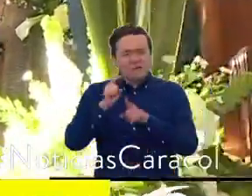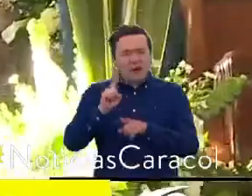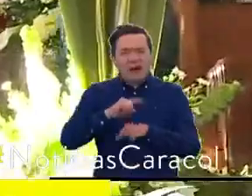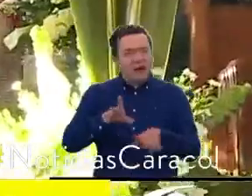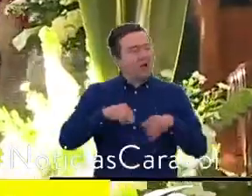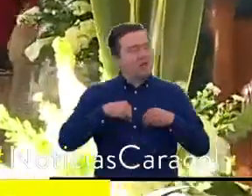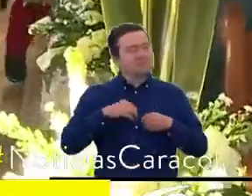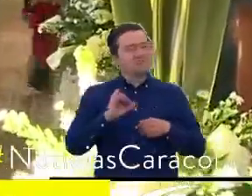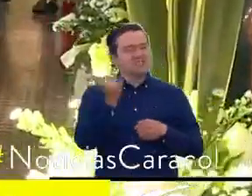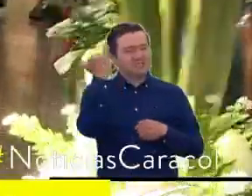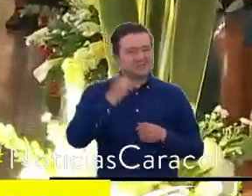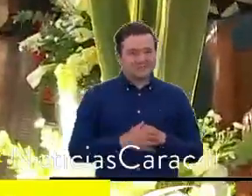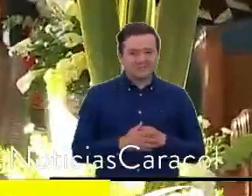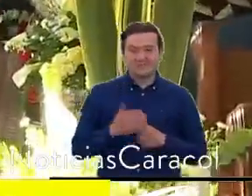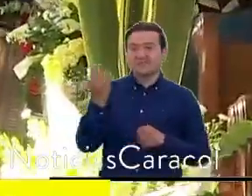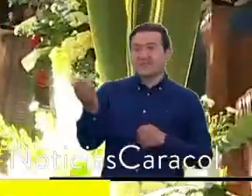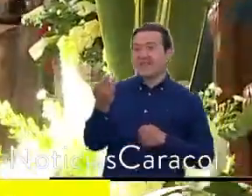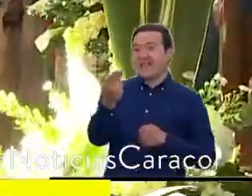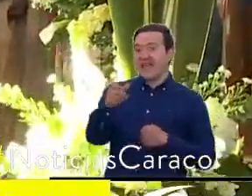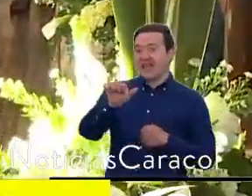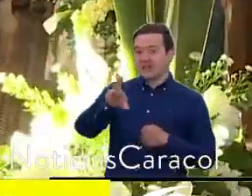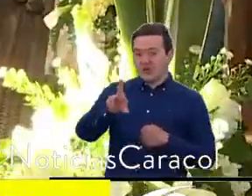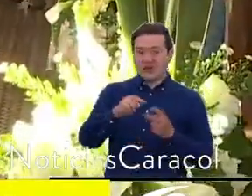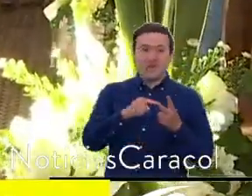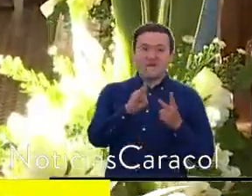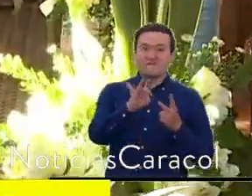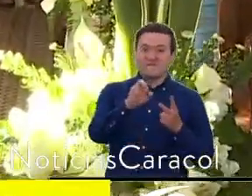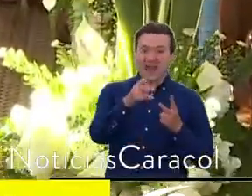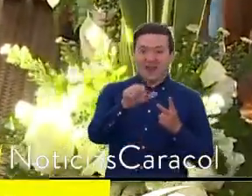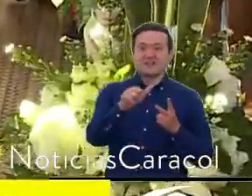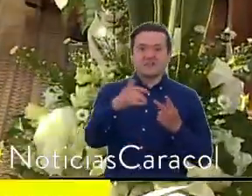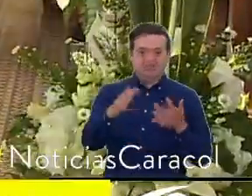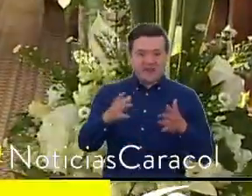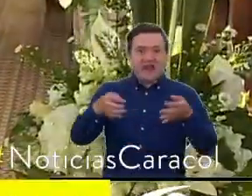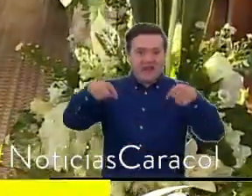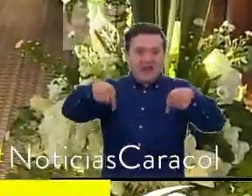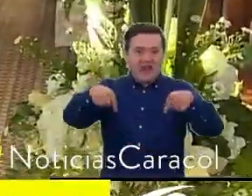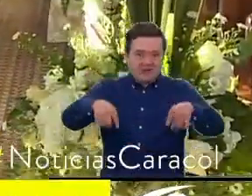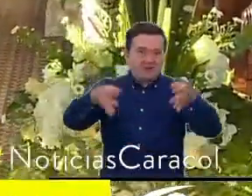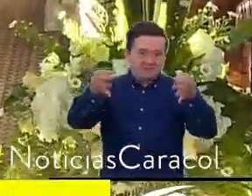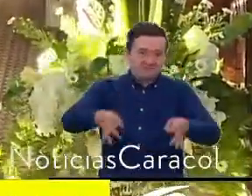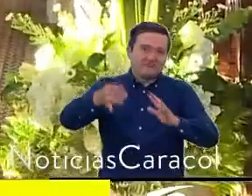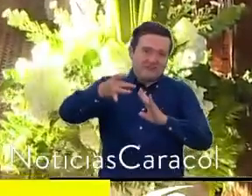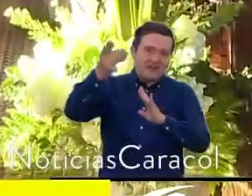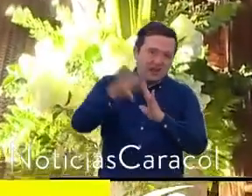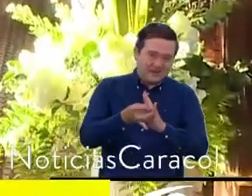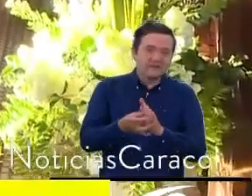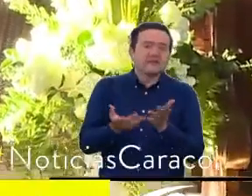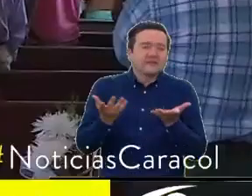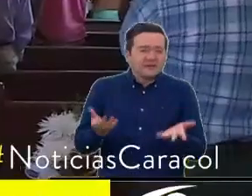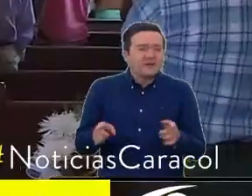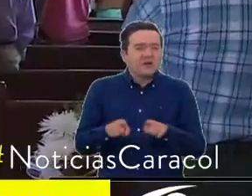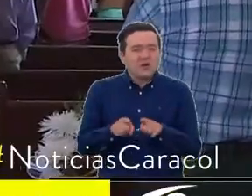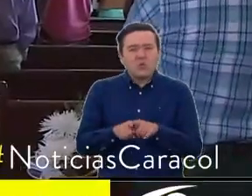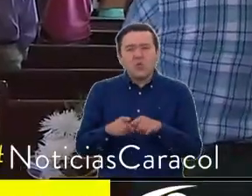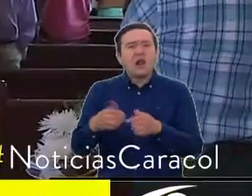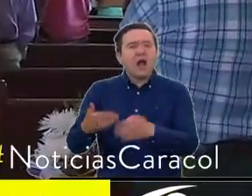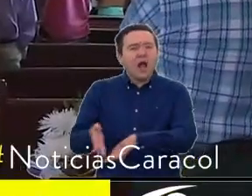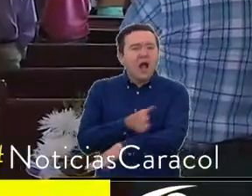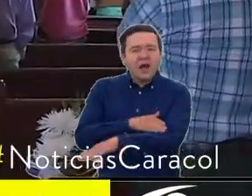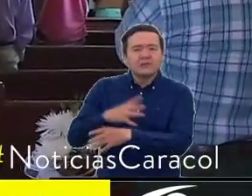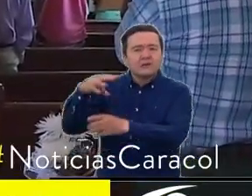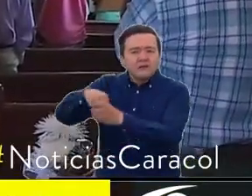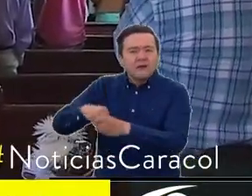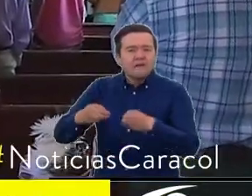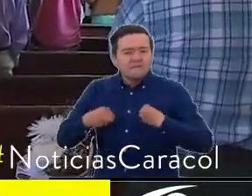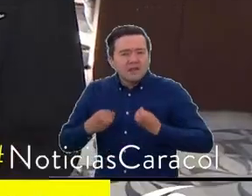A Héctor y Berta les llegó la hora, pero de casarse. Después de sufrir meses de abandono en las calles y algunas